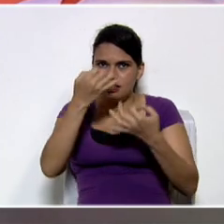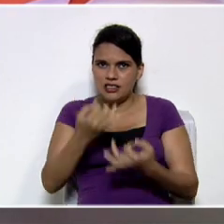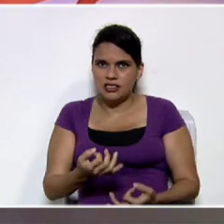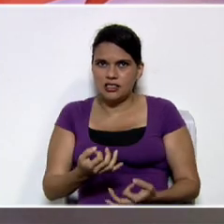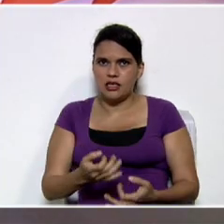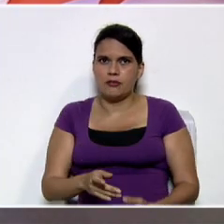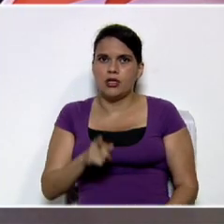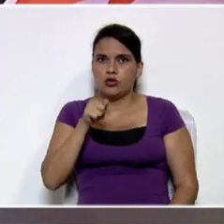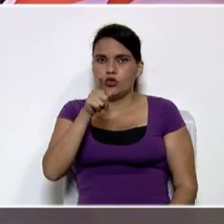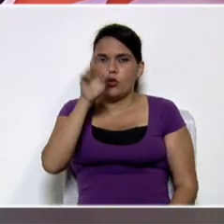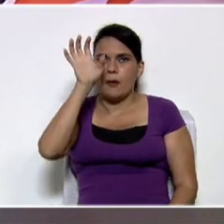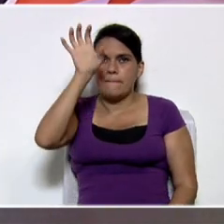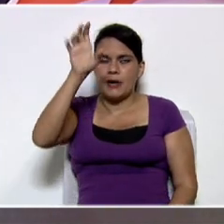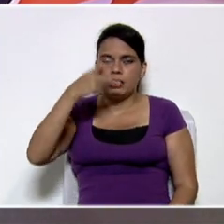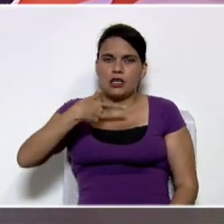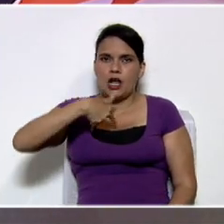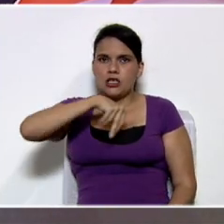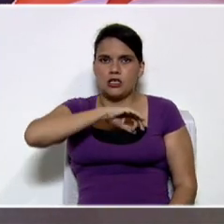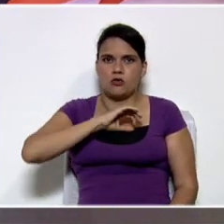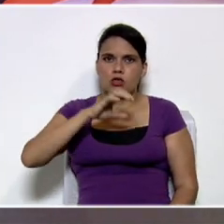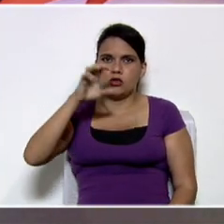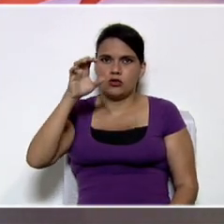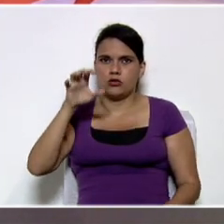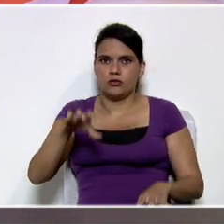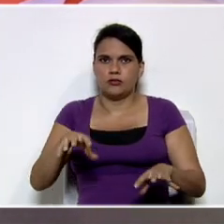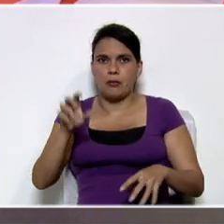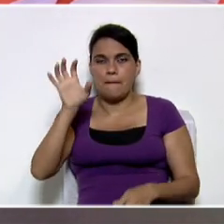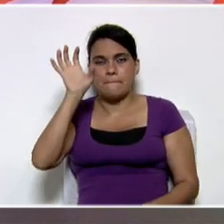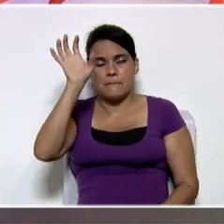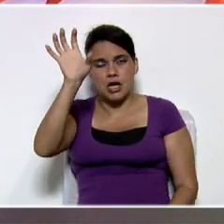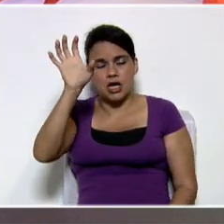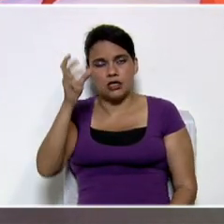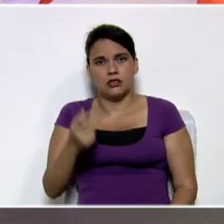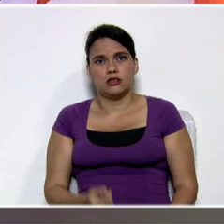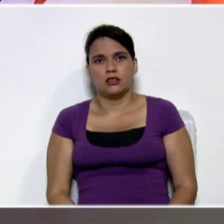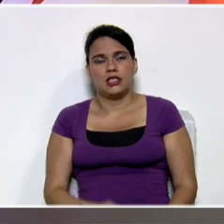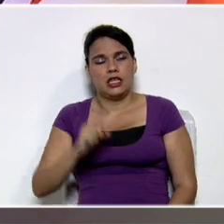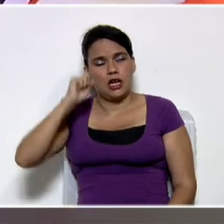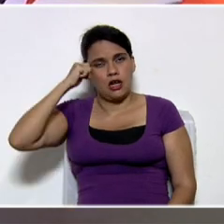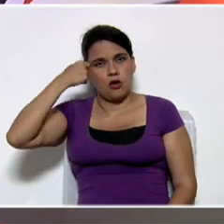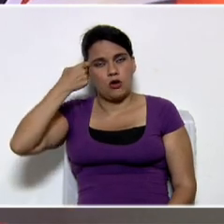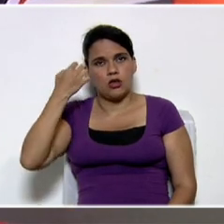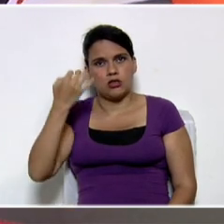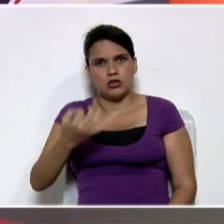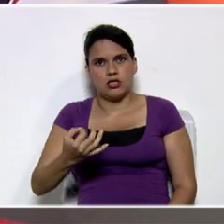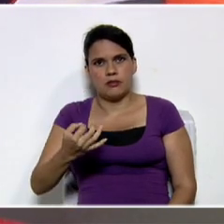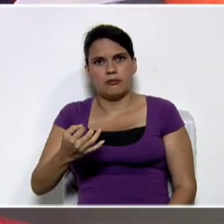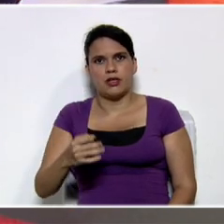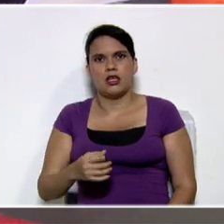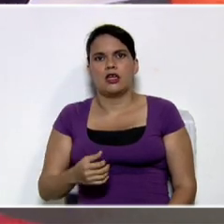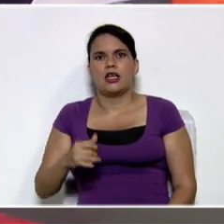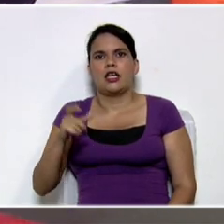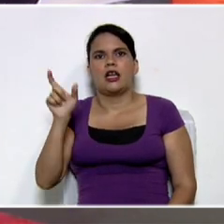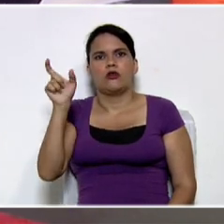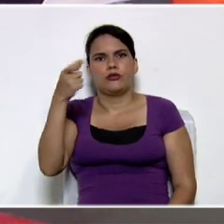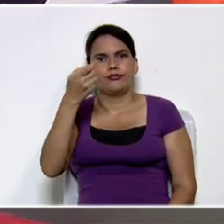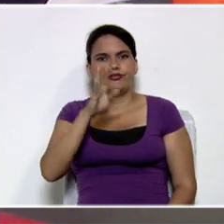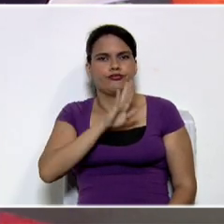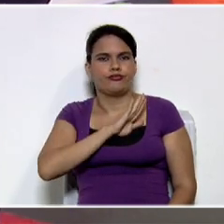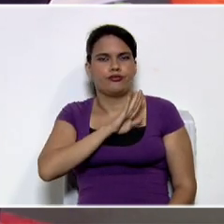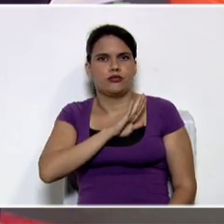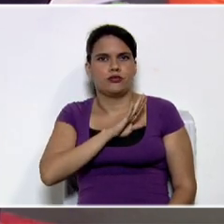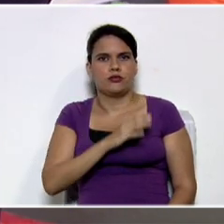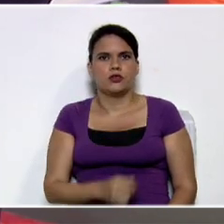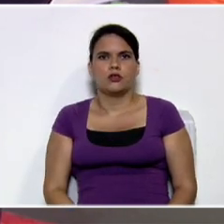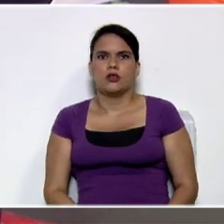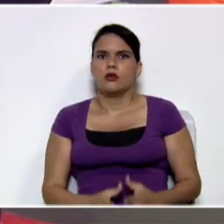tu patria, hacia nuestro territorio y sobre todo, por supuesto, que recordando que el Esequibo es nuestro. Bueno, sin más, esto fue